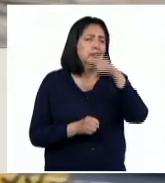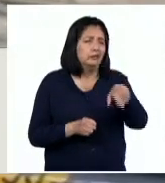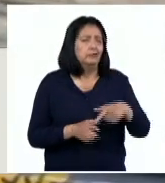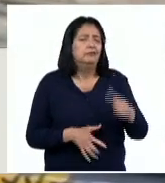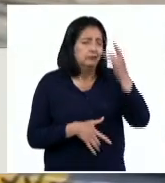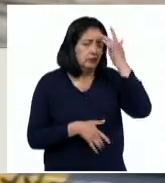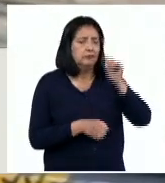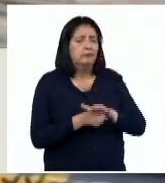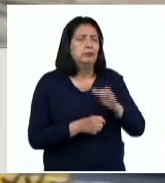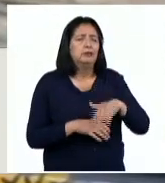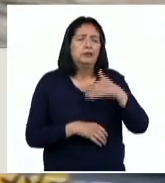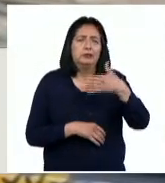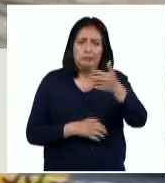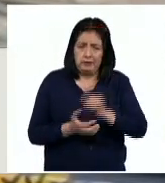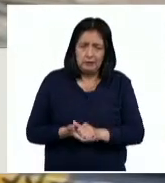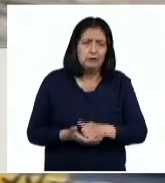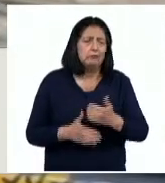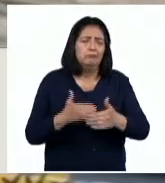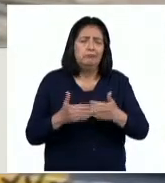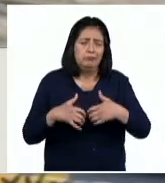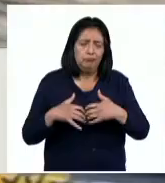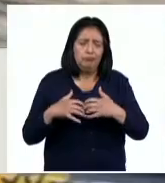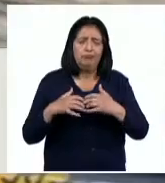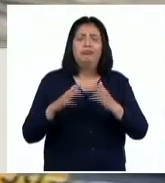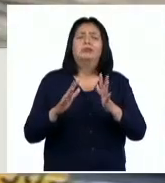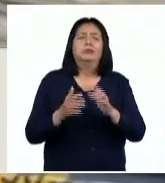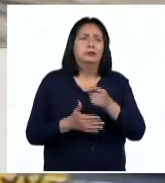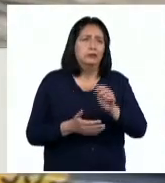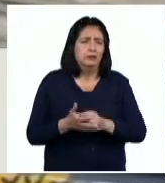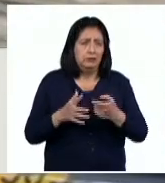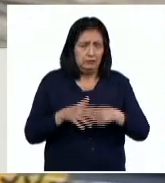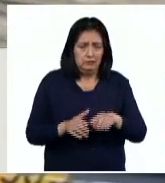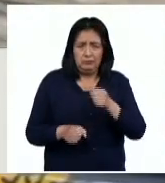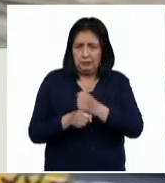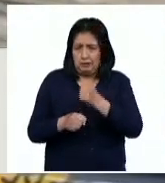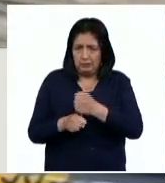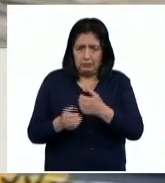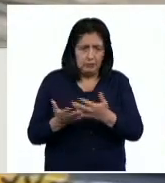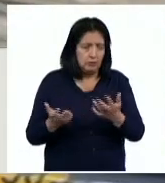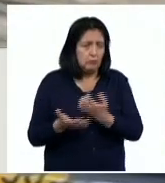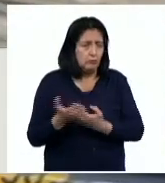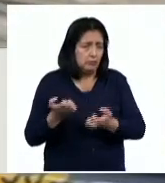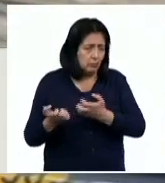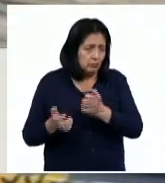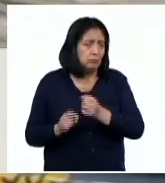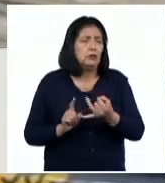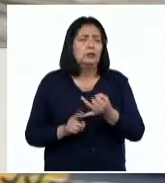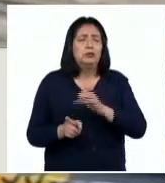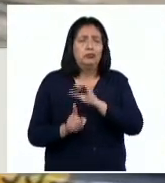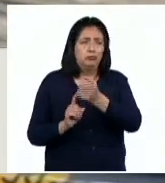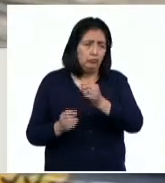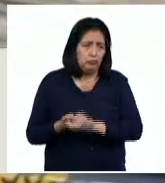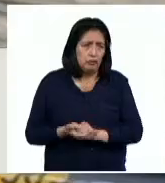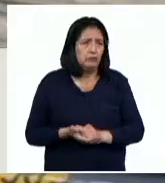enfermedad, y luego en el proceso de reactivación, de reinicio de actividades económicas y